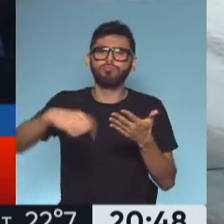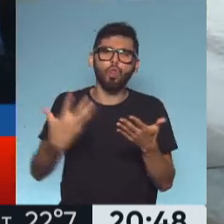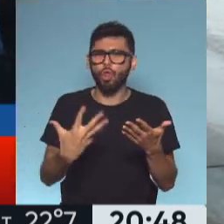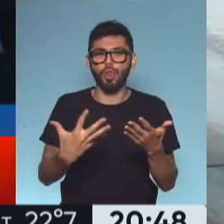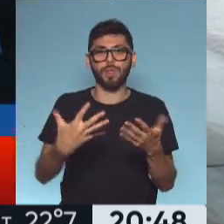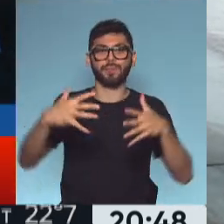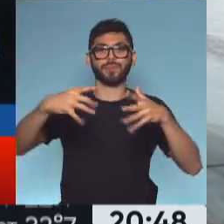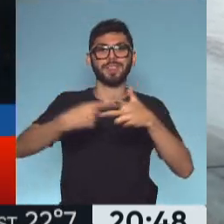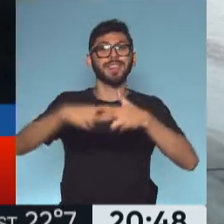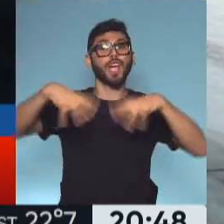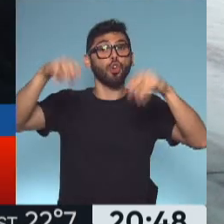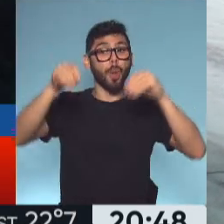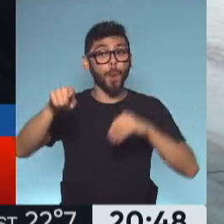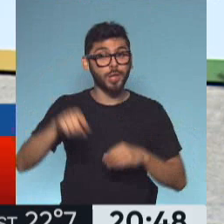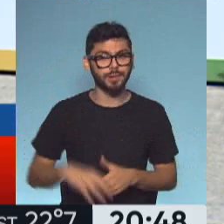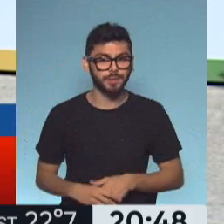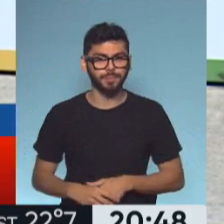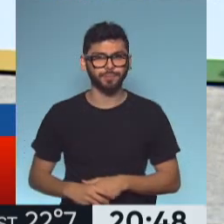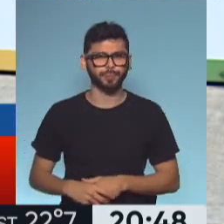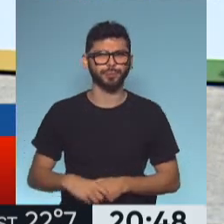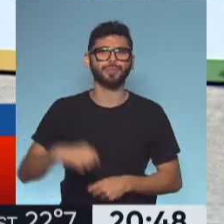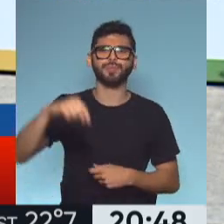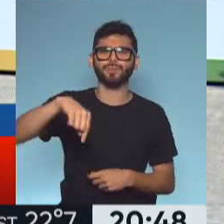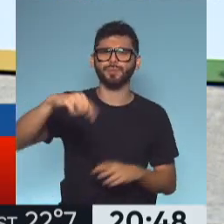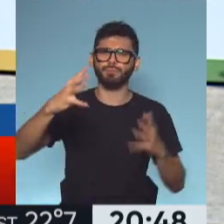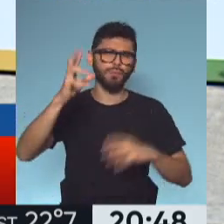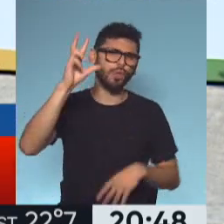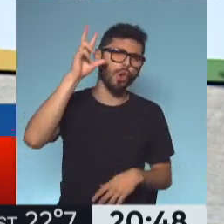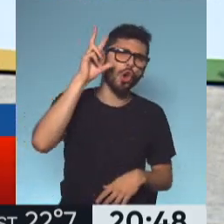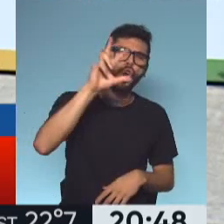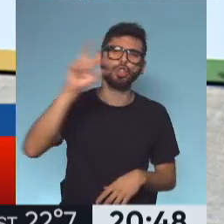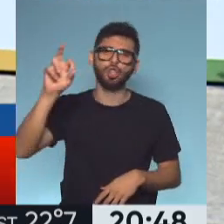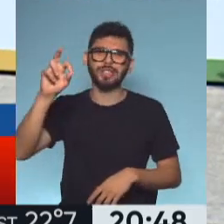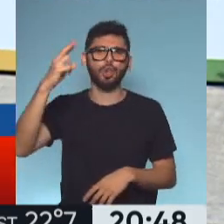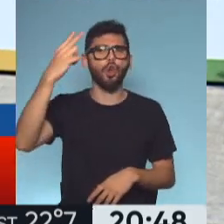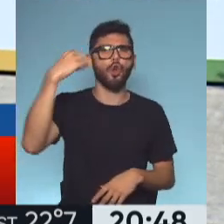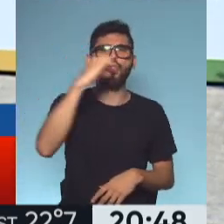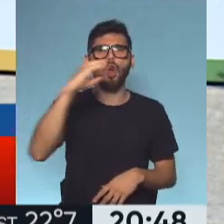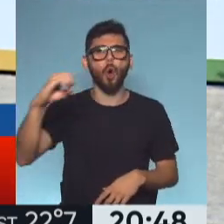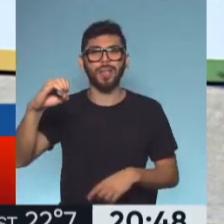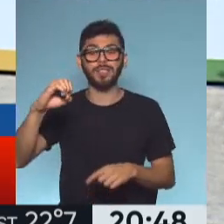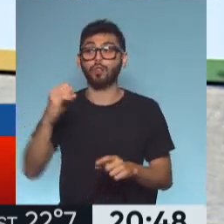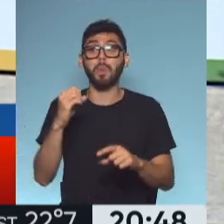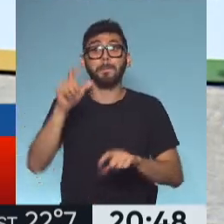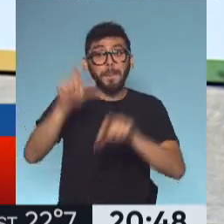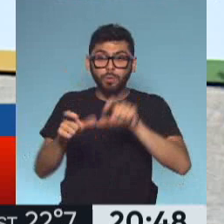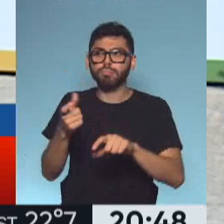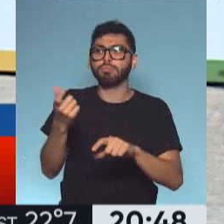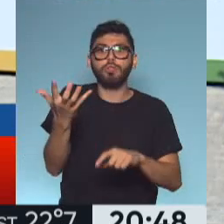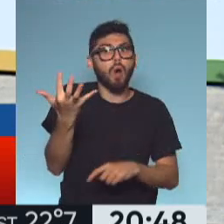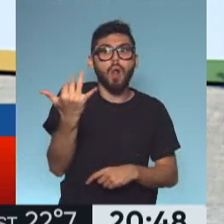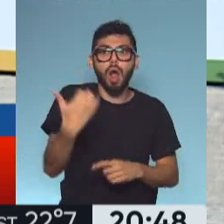de Tecnópolis. Aquí se están vacunando entre 800, 900, 1000 vecinos todos los días y nos